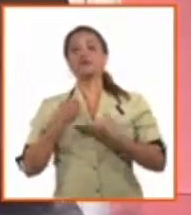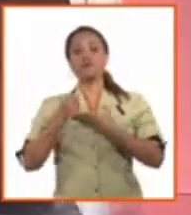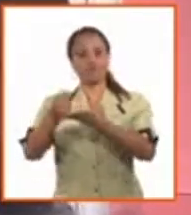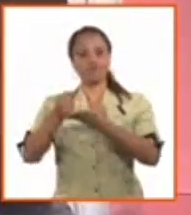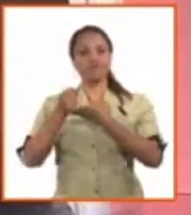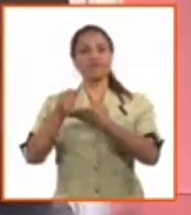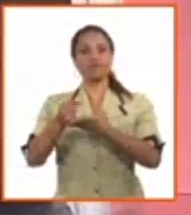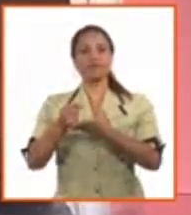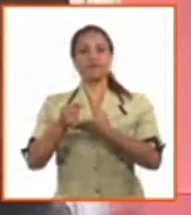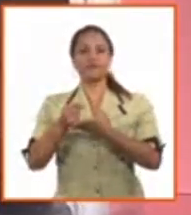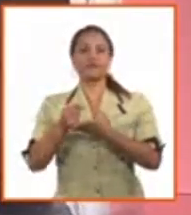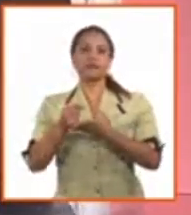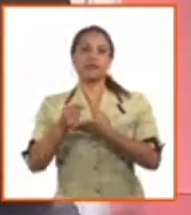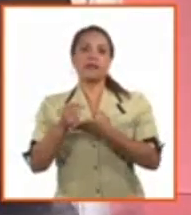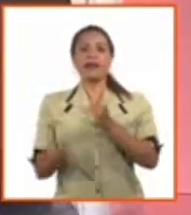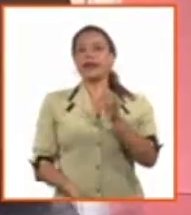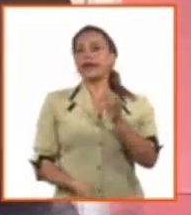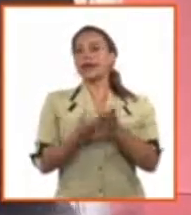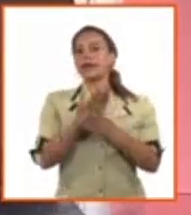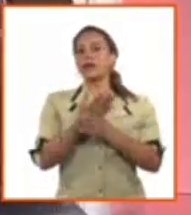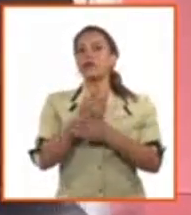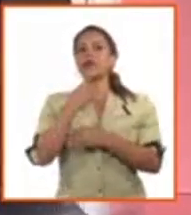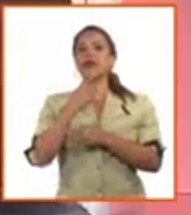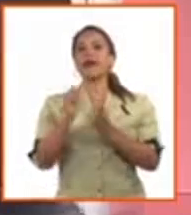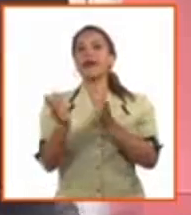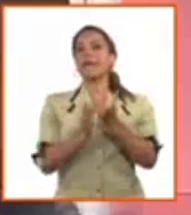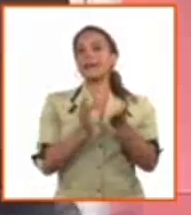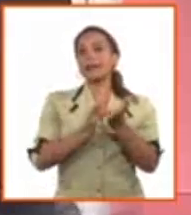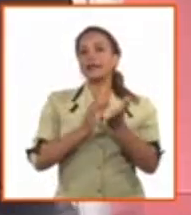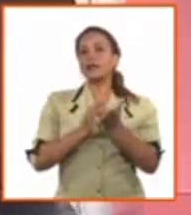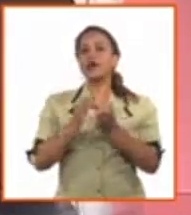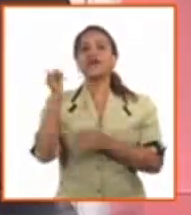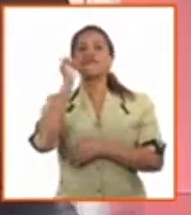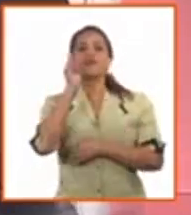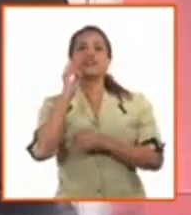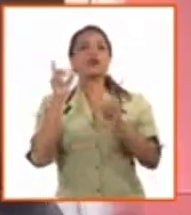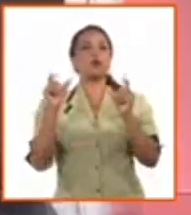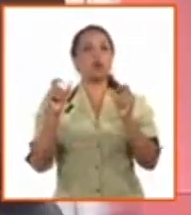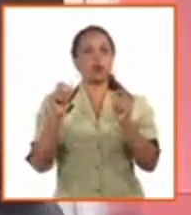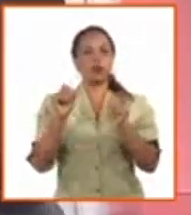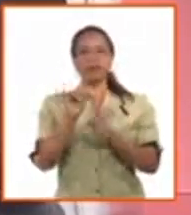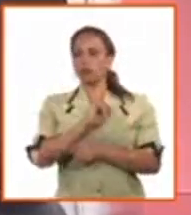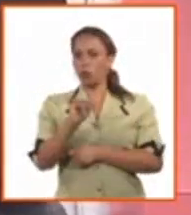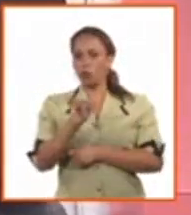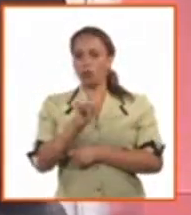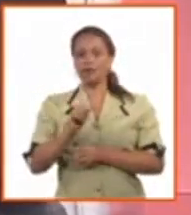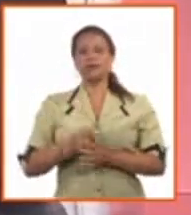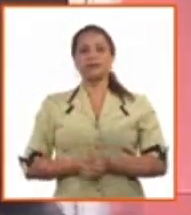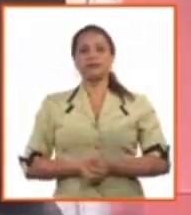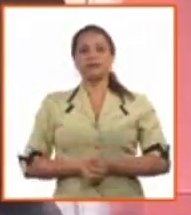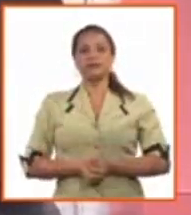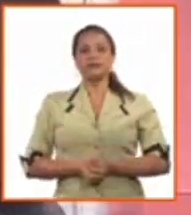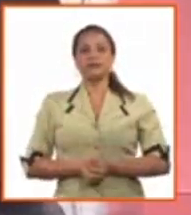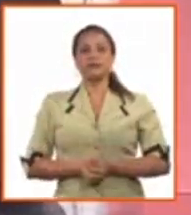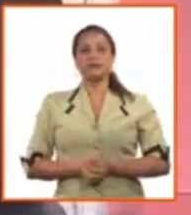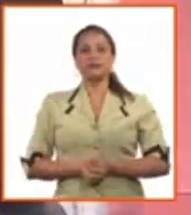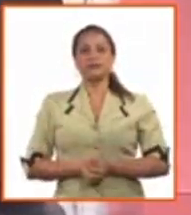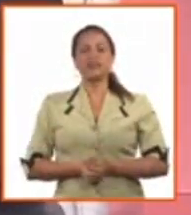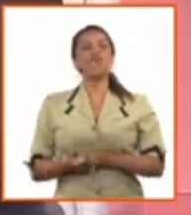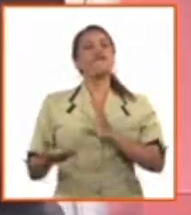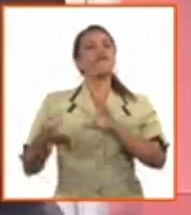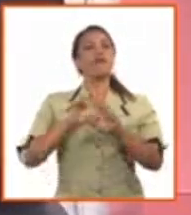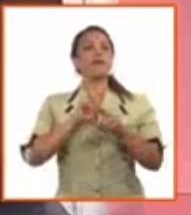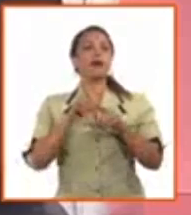simultánea de desarrollo de videojuegos acá desde vigo disculpen de aplicaciones y de vido waterman hackathon es como se le conoce que